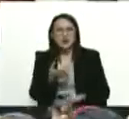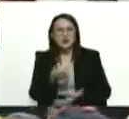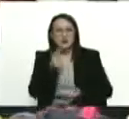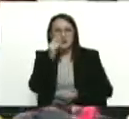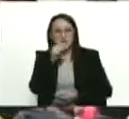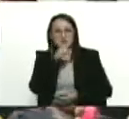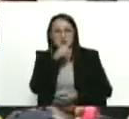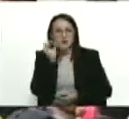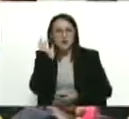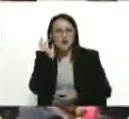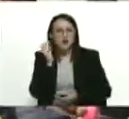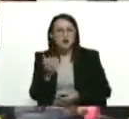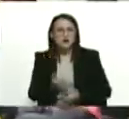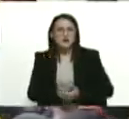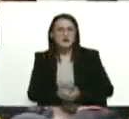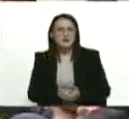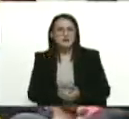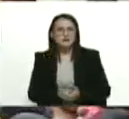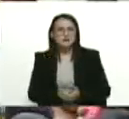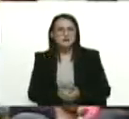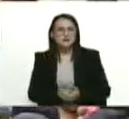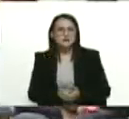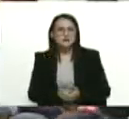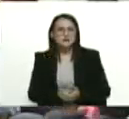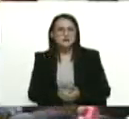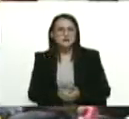se llamaba Ramón Benito Rondón, se llamaba.